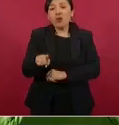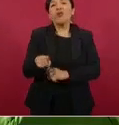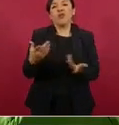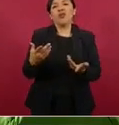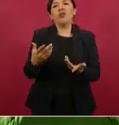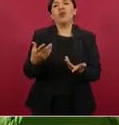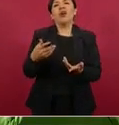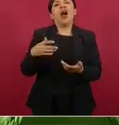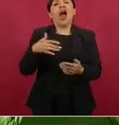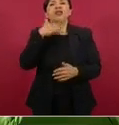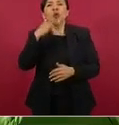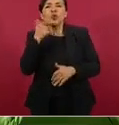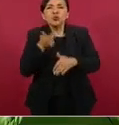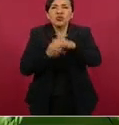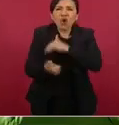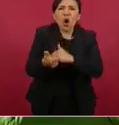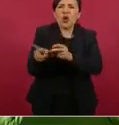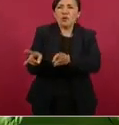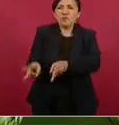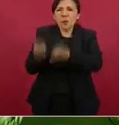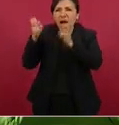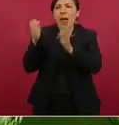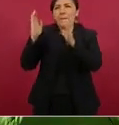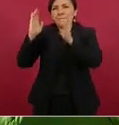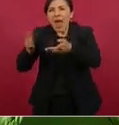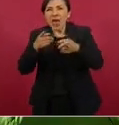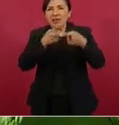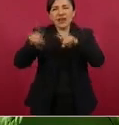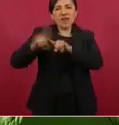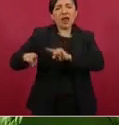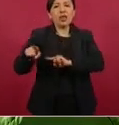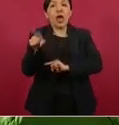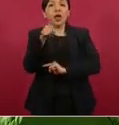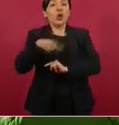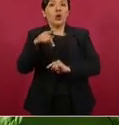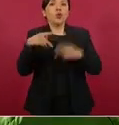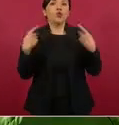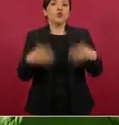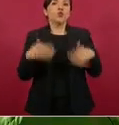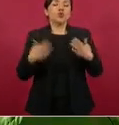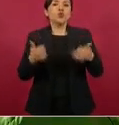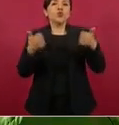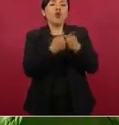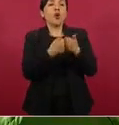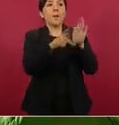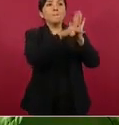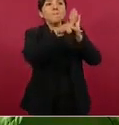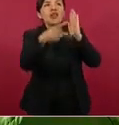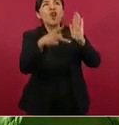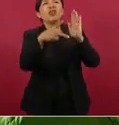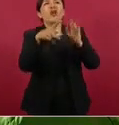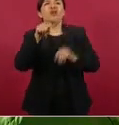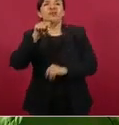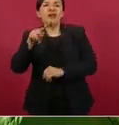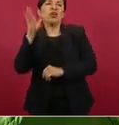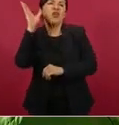neoporfirista, de corrupción, de pillaje, pues tenían a todos los medios comprados,